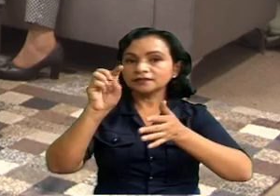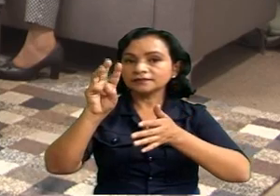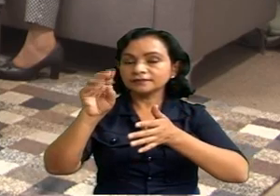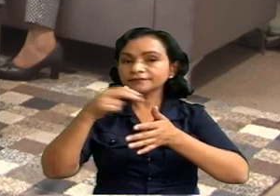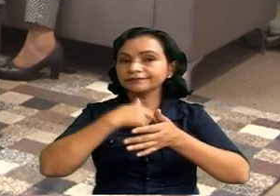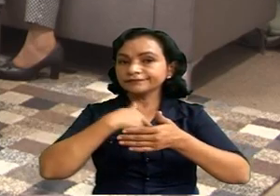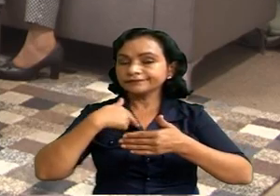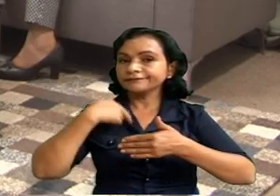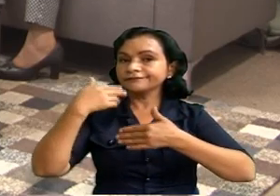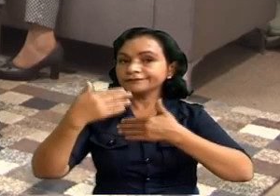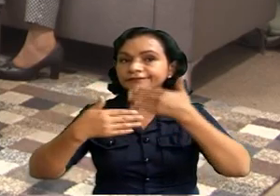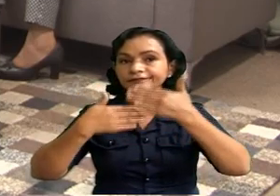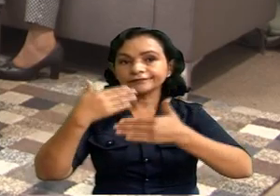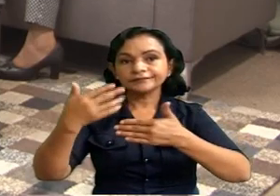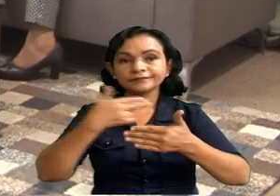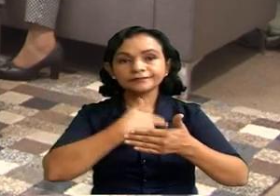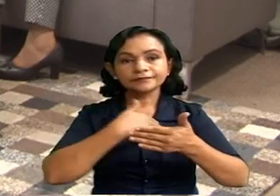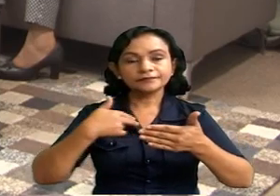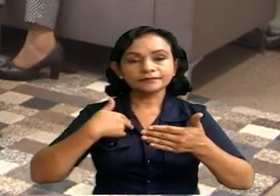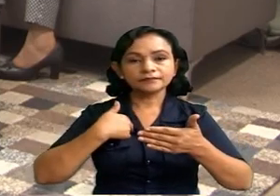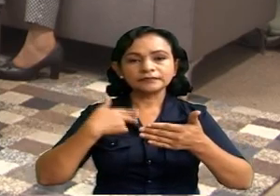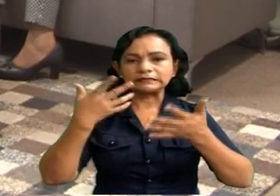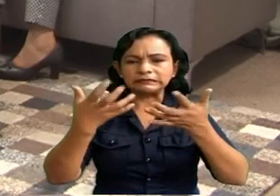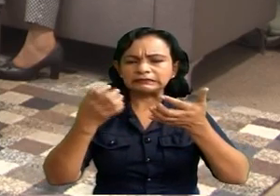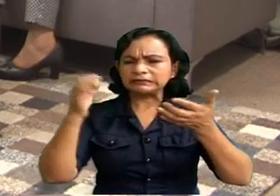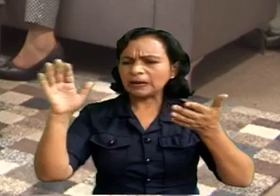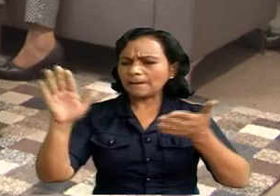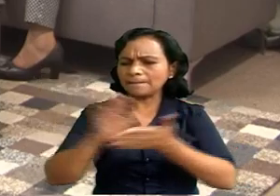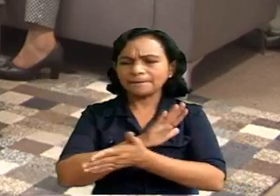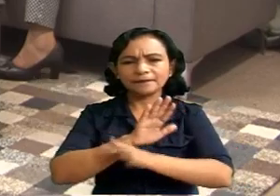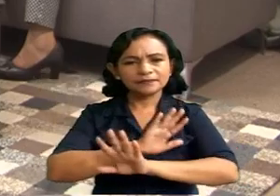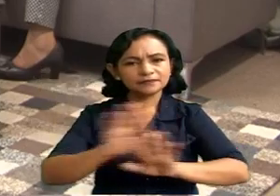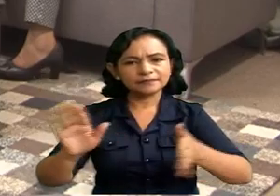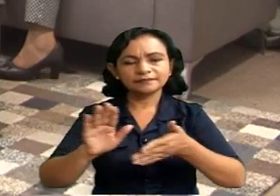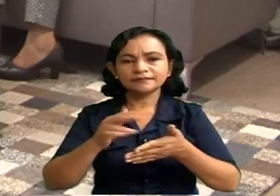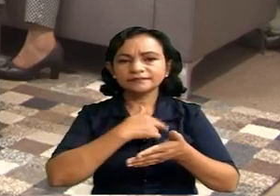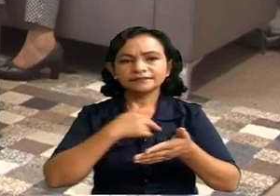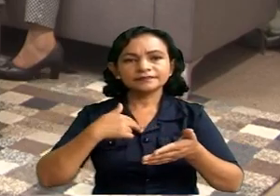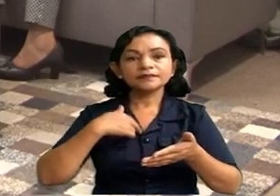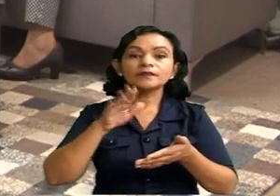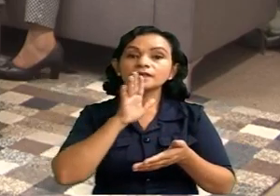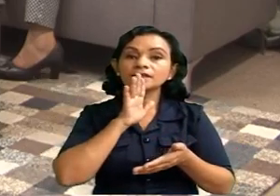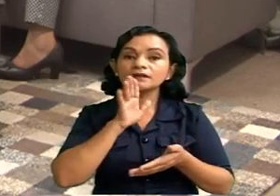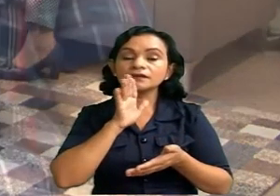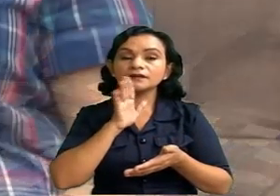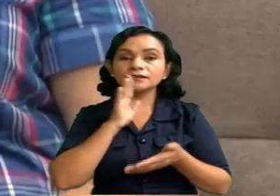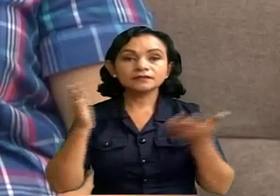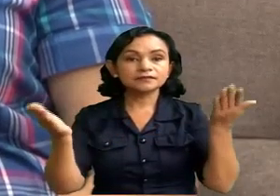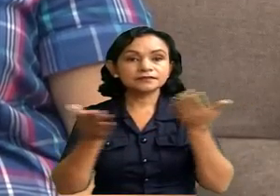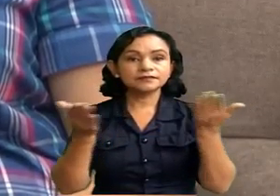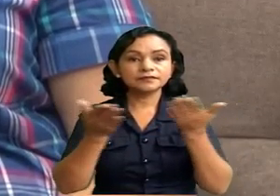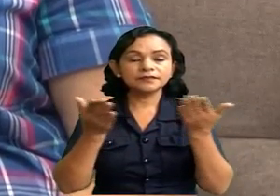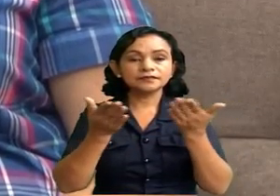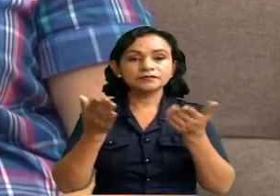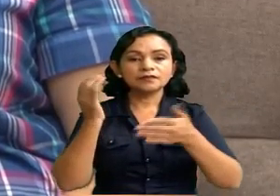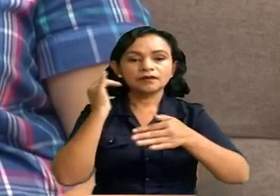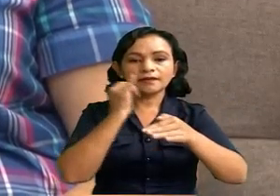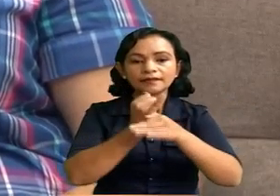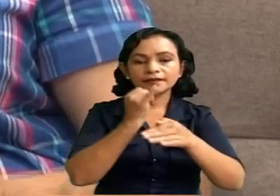proceso de irlo desapareciendo. O sea, él habla, digamos, de la jerarquía de la Iglesia